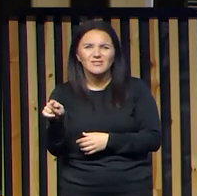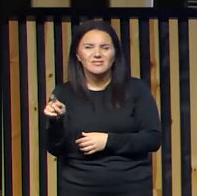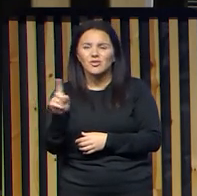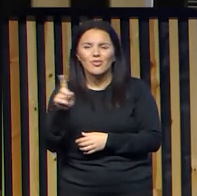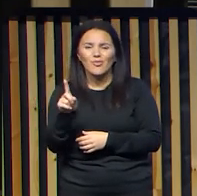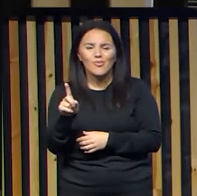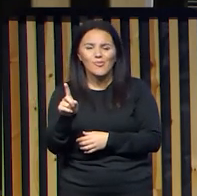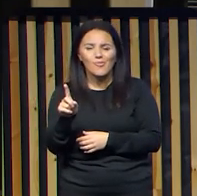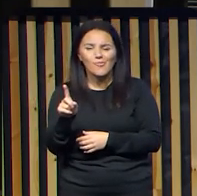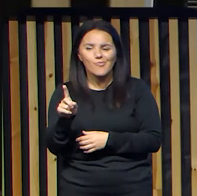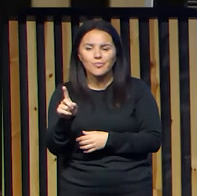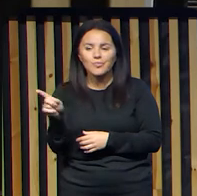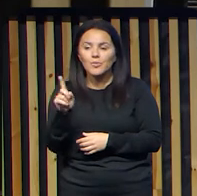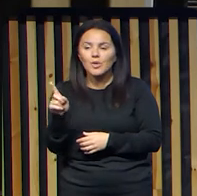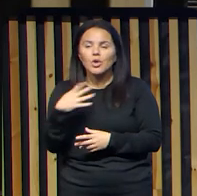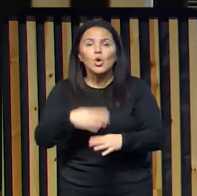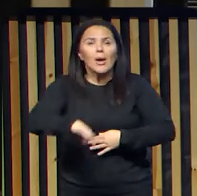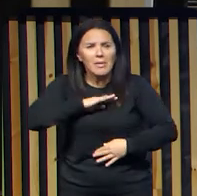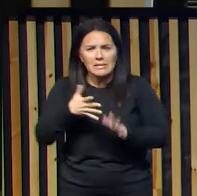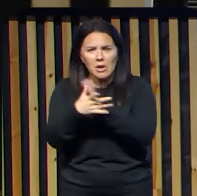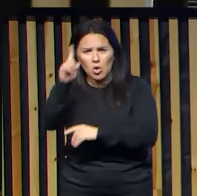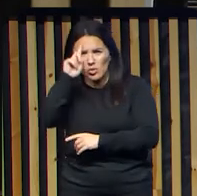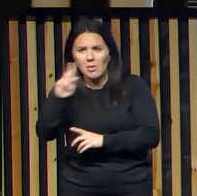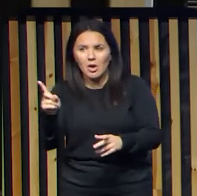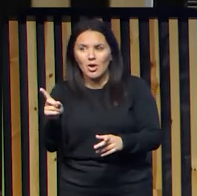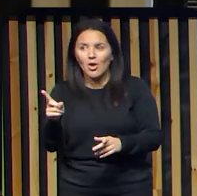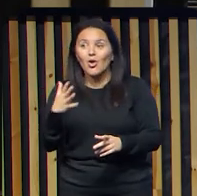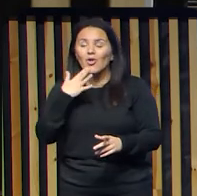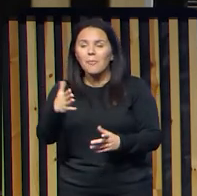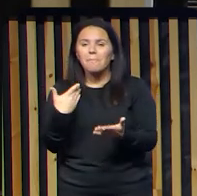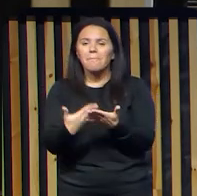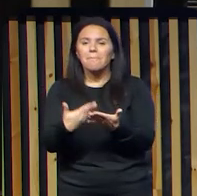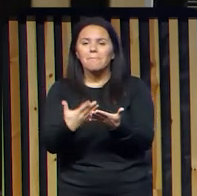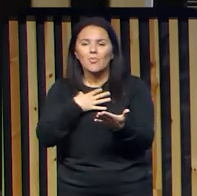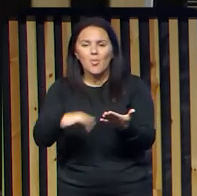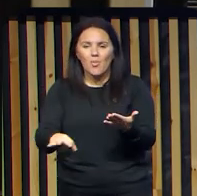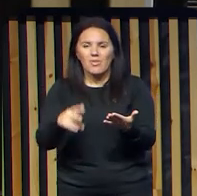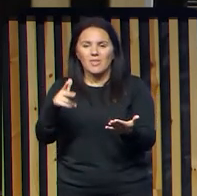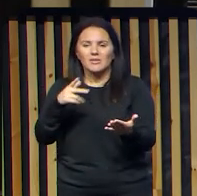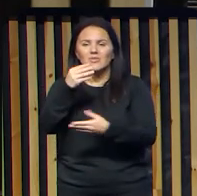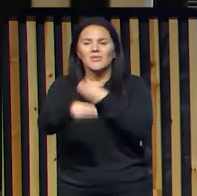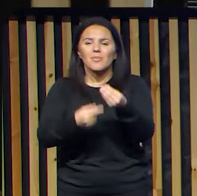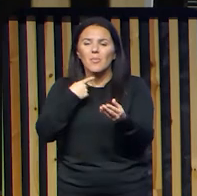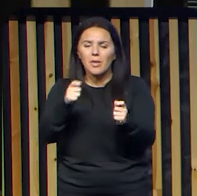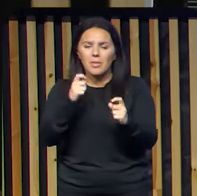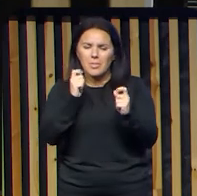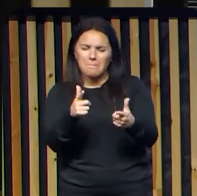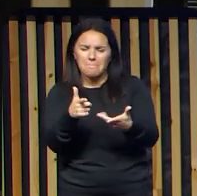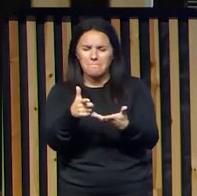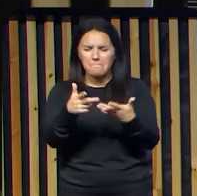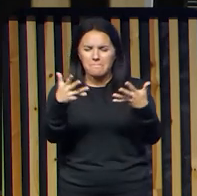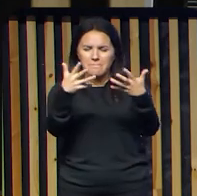hacerlo para poner en duda que el primer párrafo aluda a una ley cuando